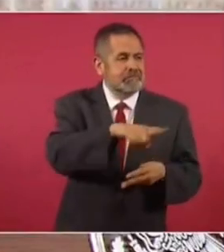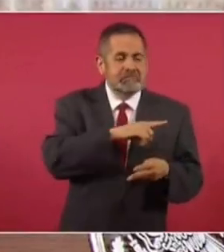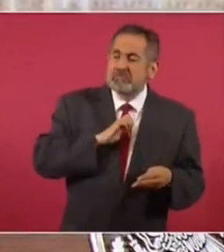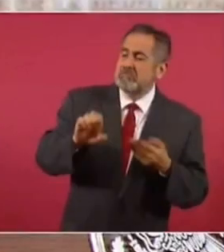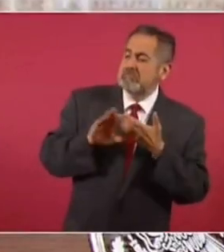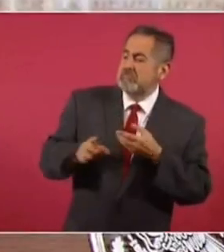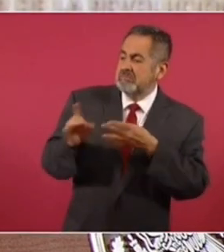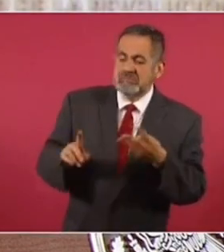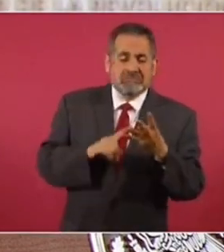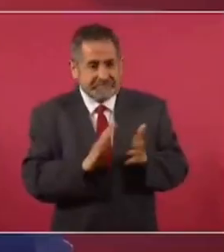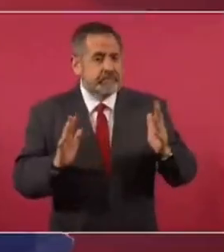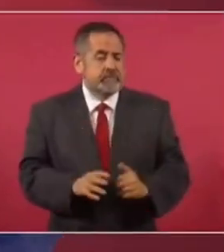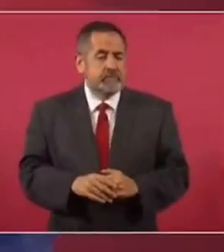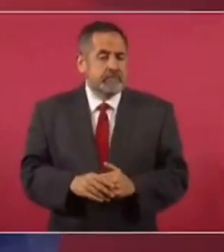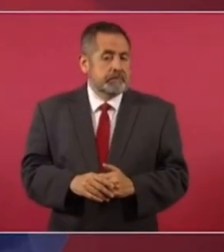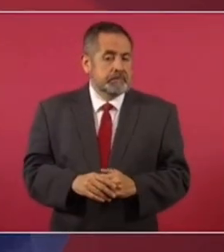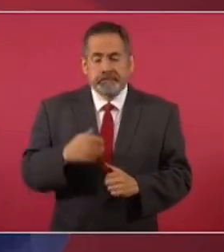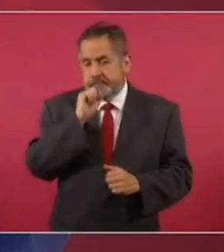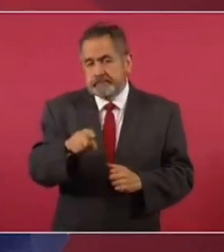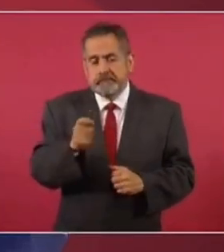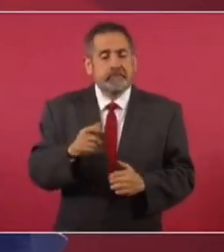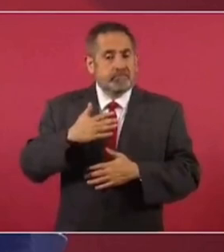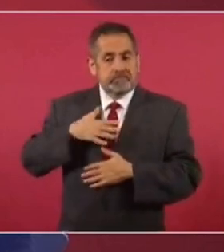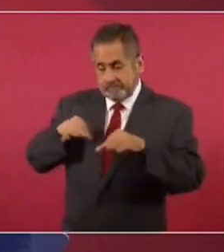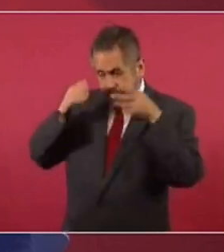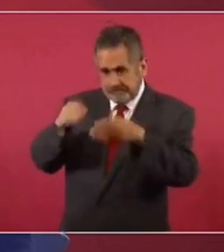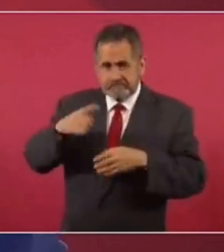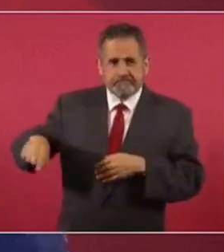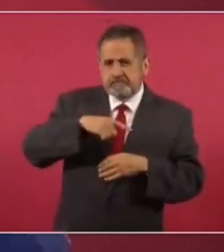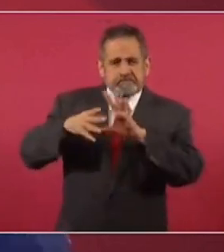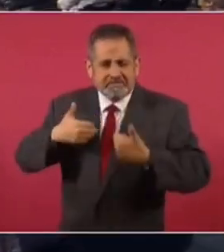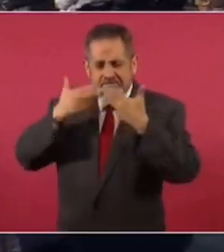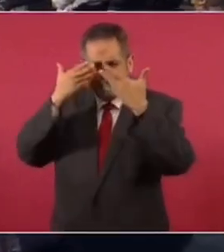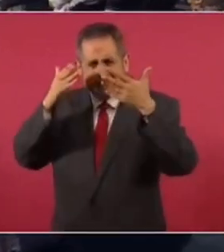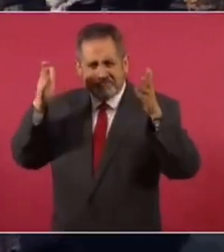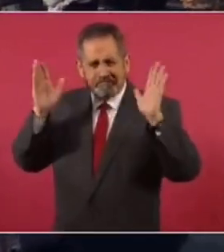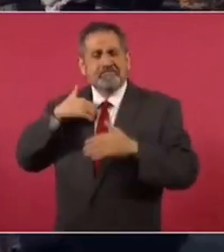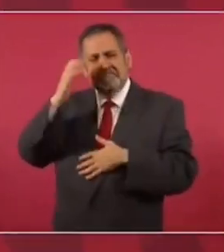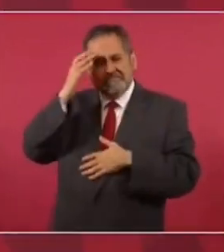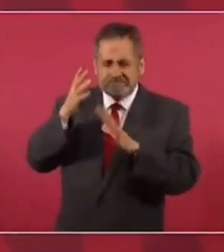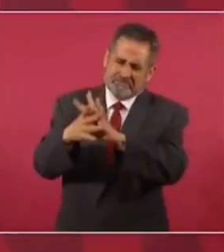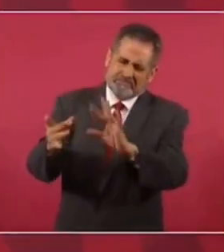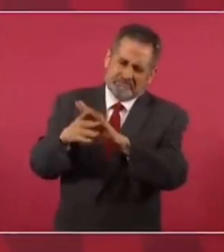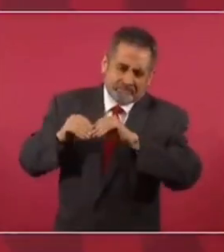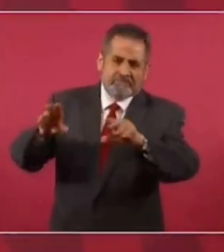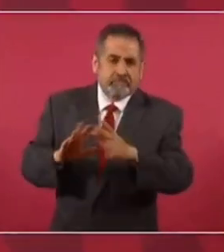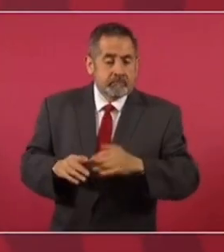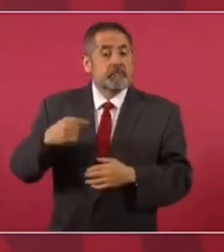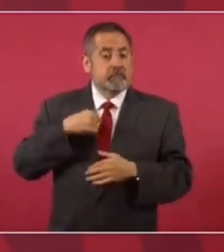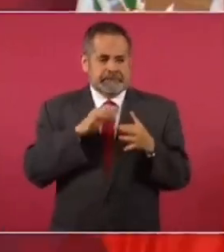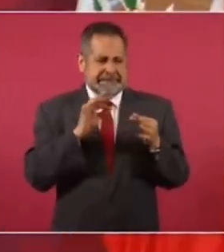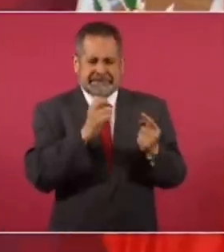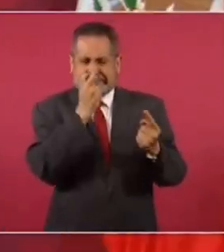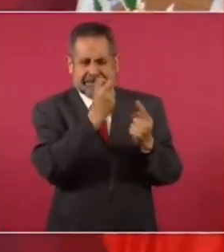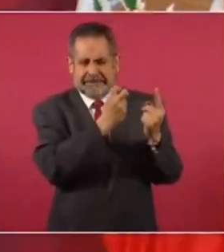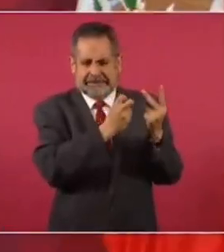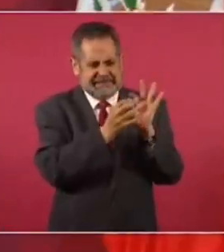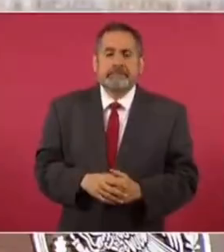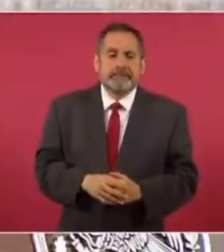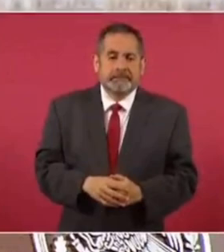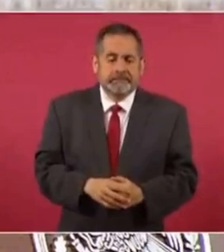racismo y con el clasismo. Y que, además, nuestra labor es de concientización. Si matizo demasiado,